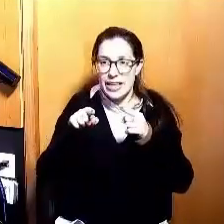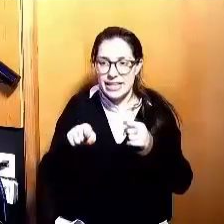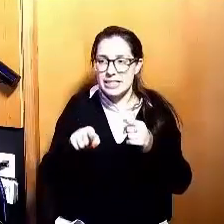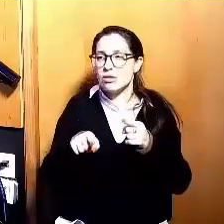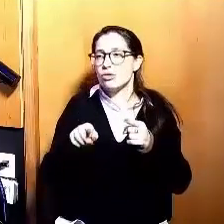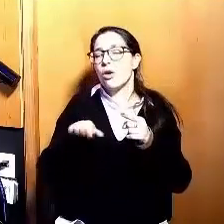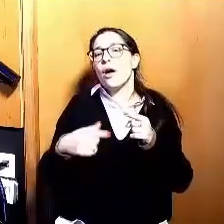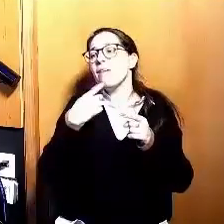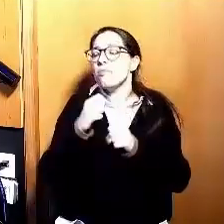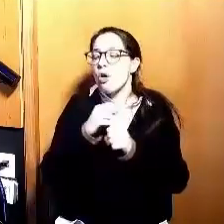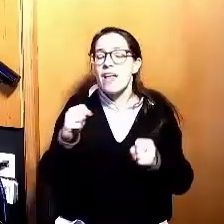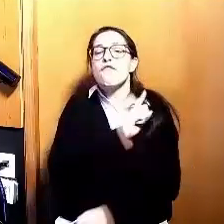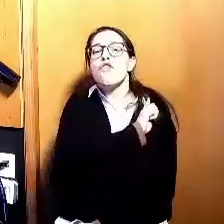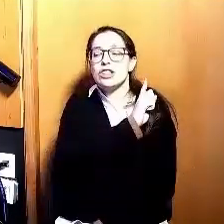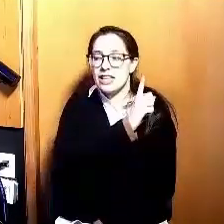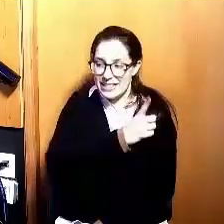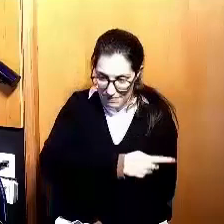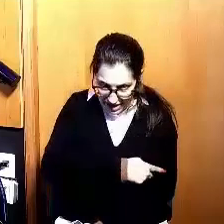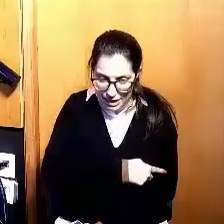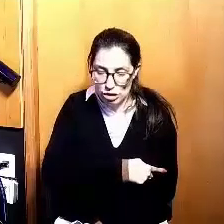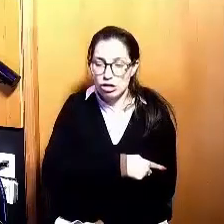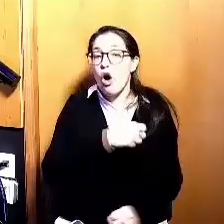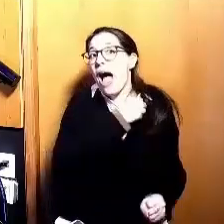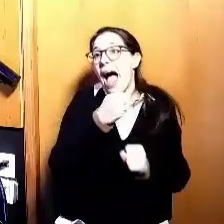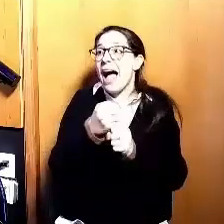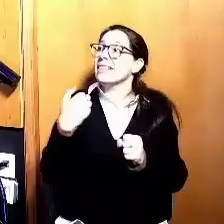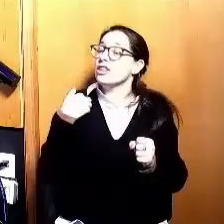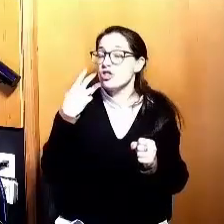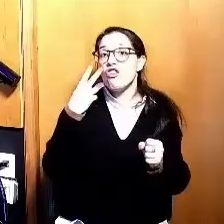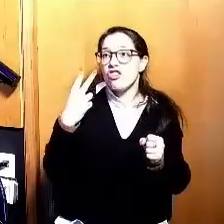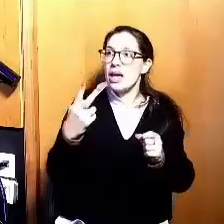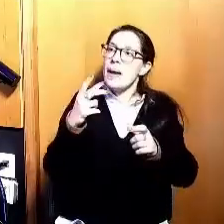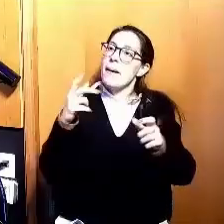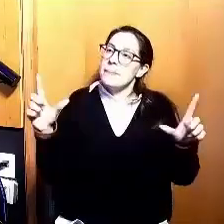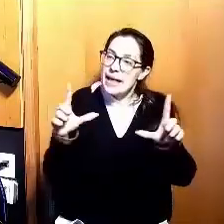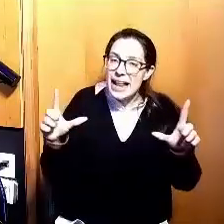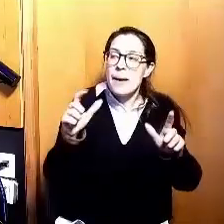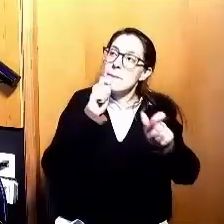sociedad civil, fortalecimiento institucional, hasta que me encontré con dateros, periodistas,